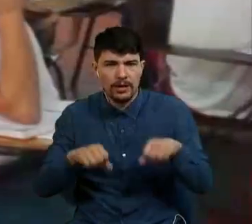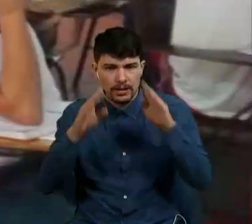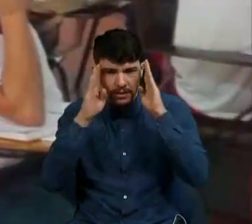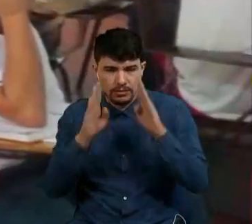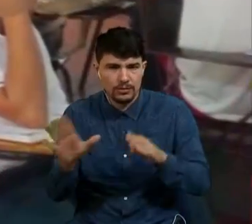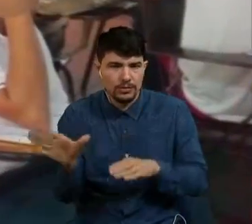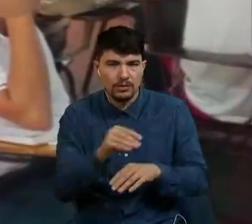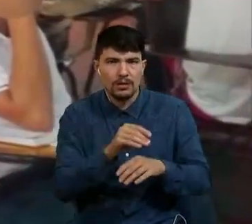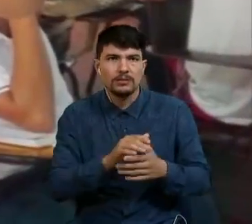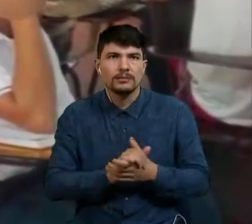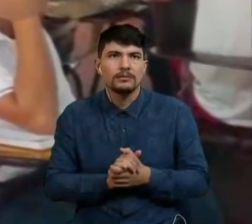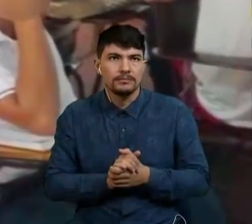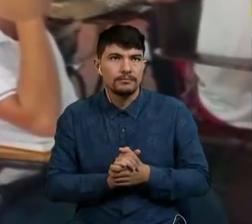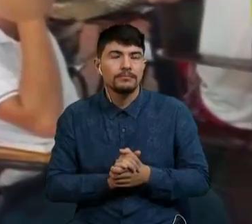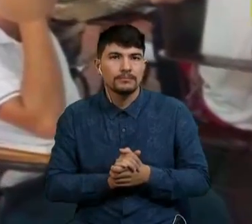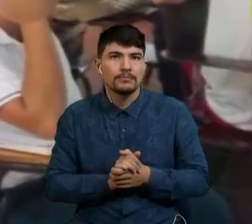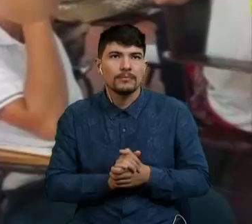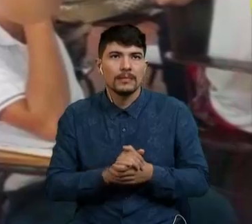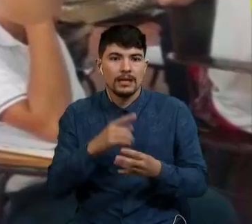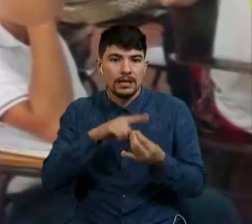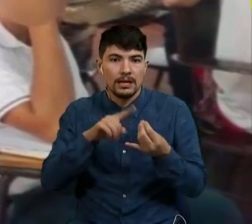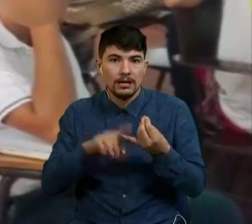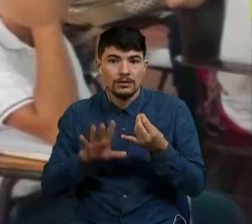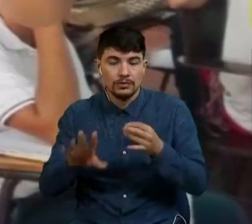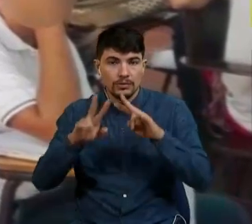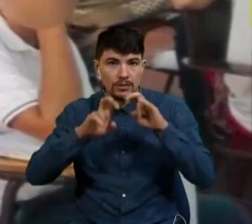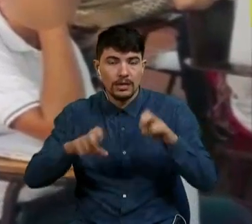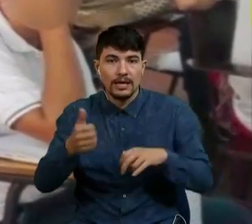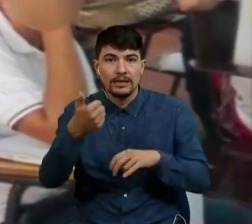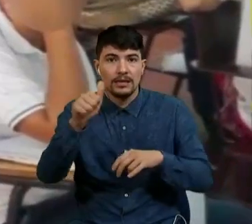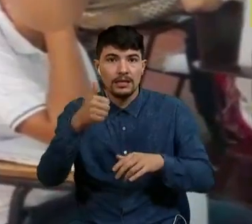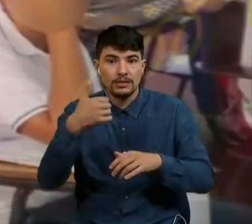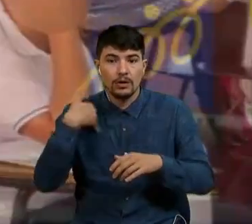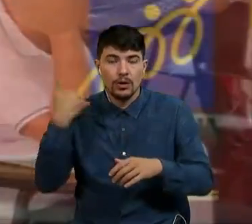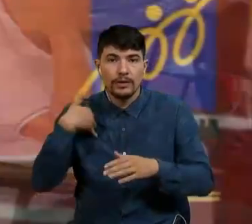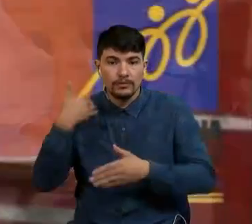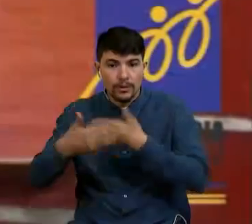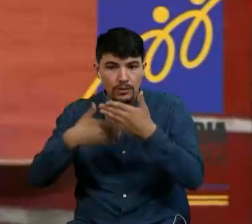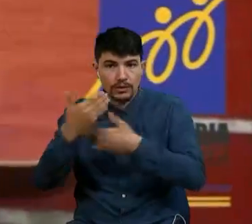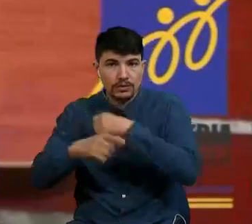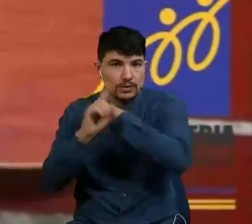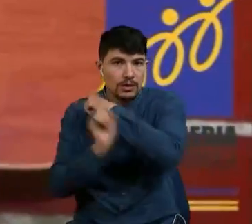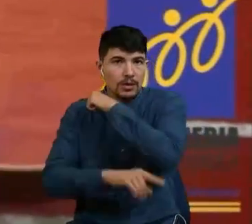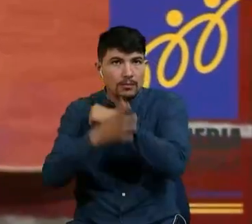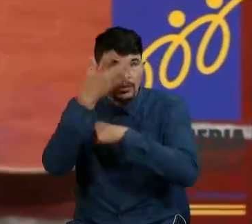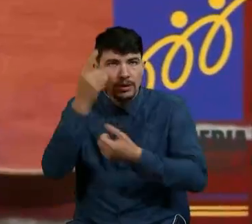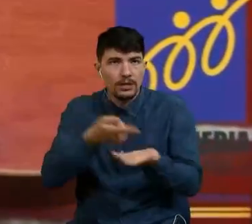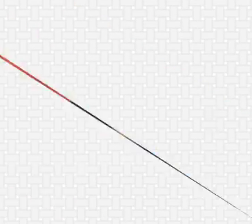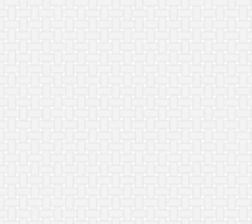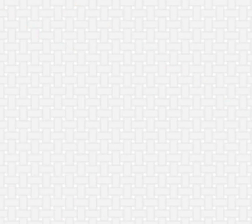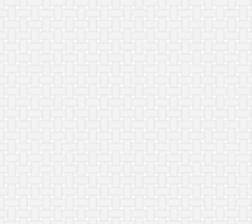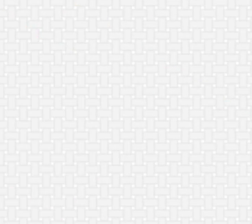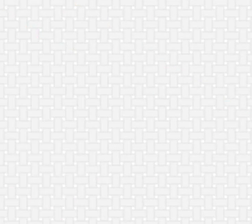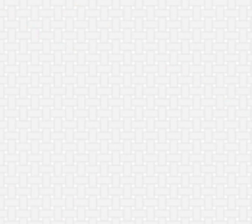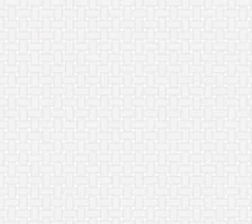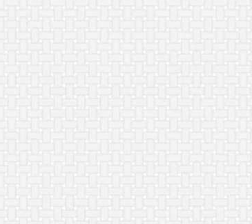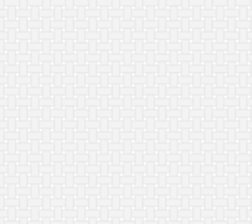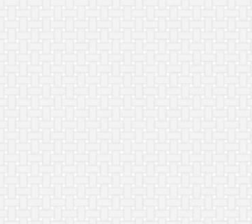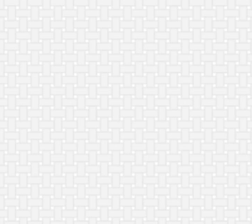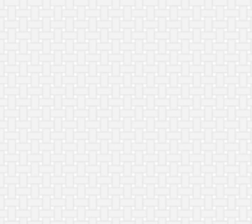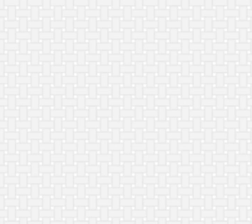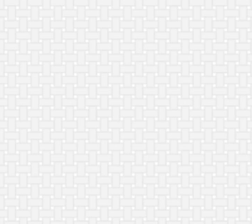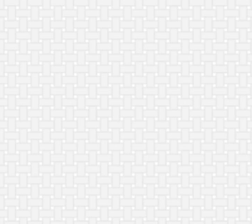en el caso de los operativos en los colegios diez jóvenes serán procesados según el manual de convivencia de las instituciones